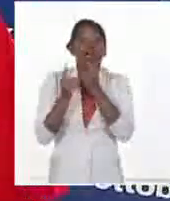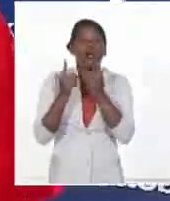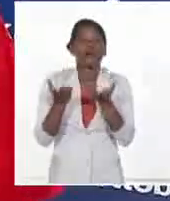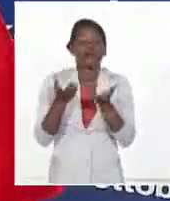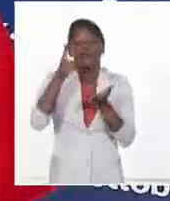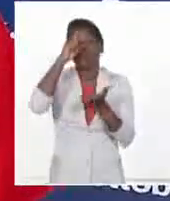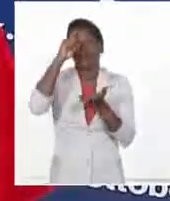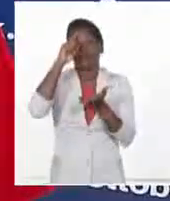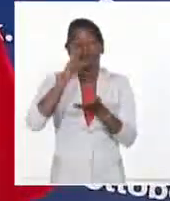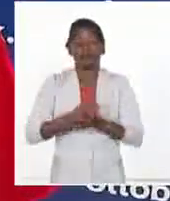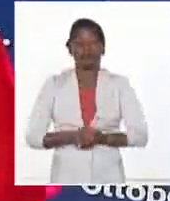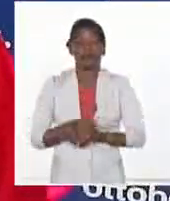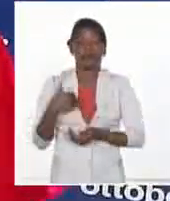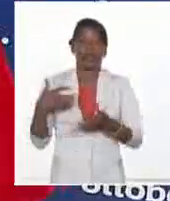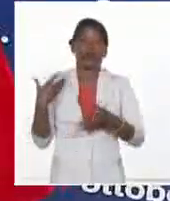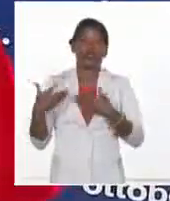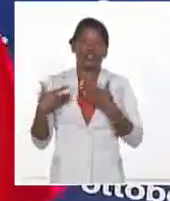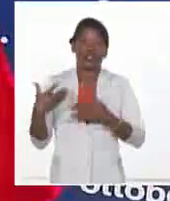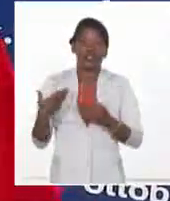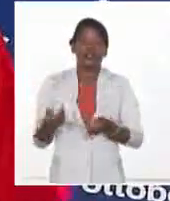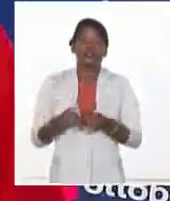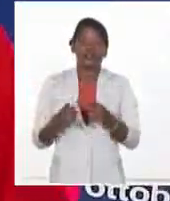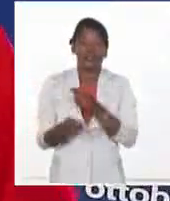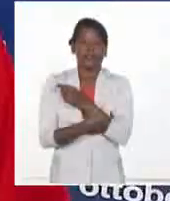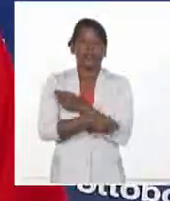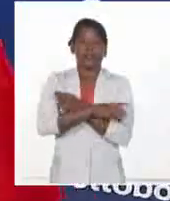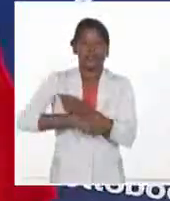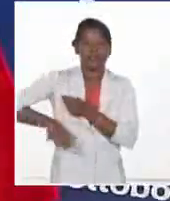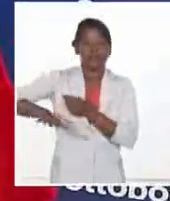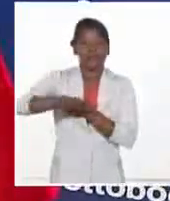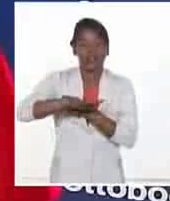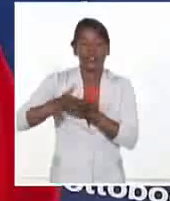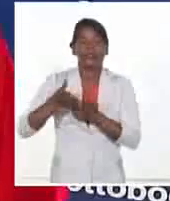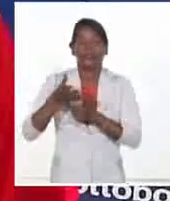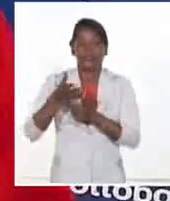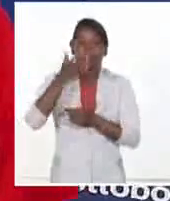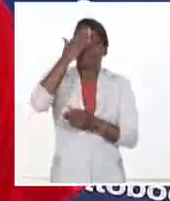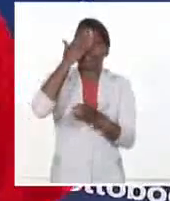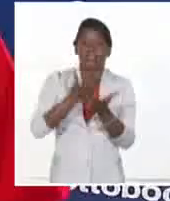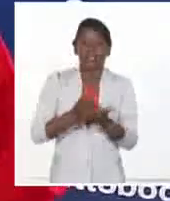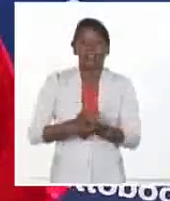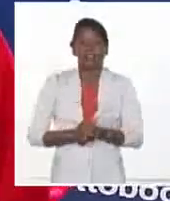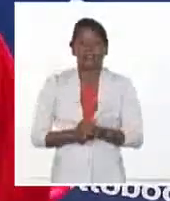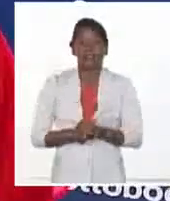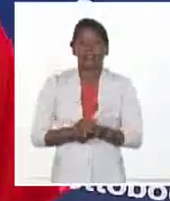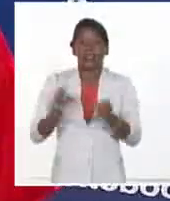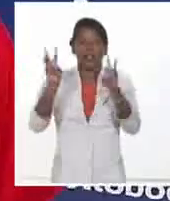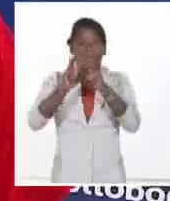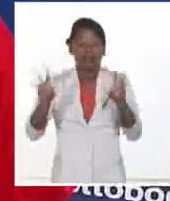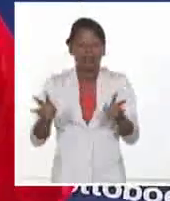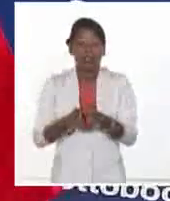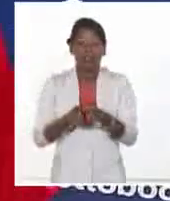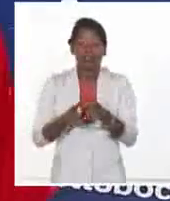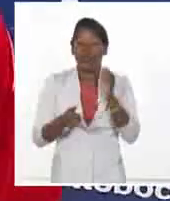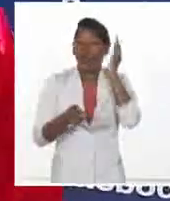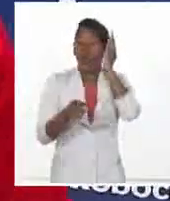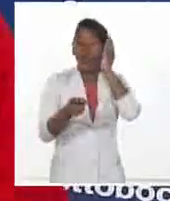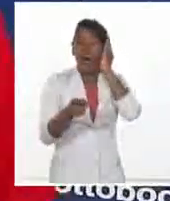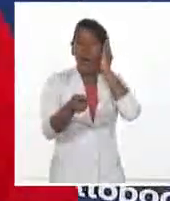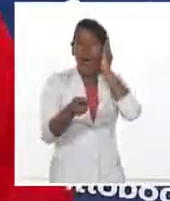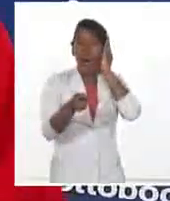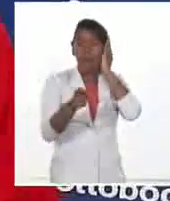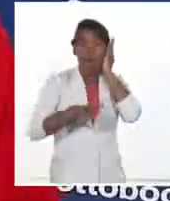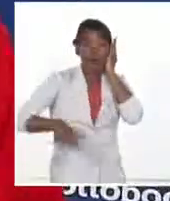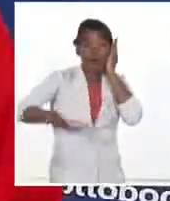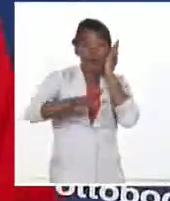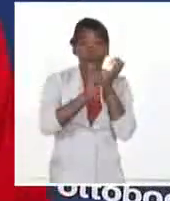Oh, primero que todo contento por el pueblo cubano, por la Federación de Paratiro que nos apoya, y cada vez que viene que hay una competencia están ahí,